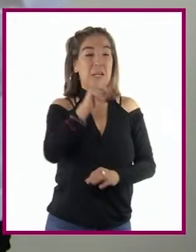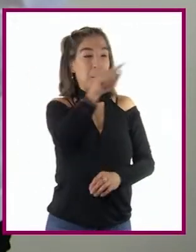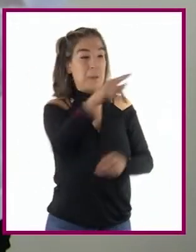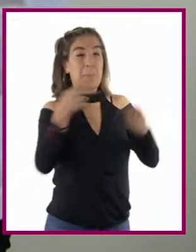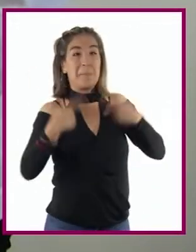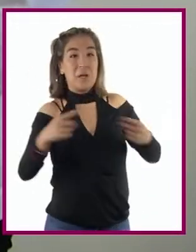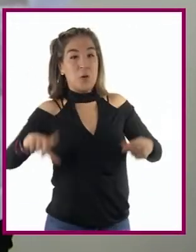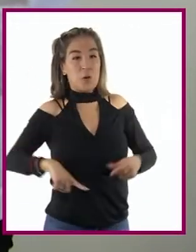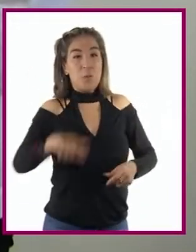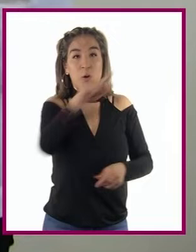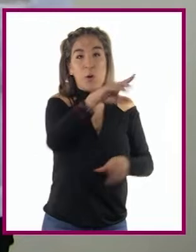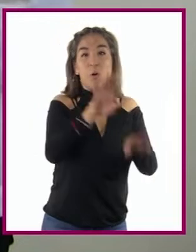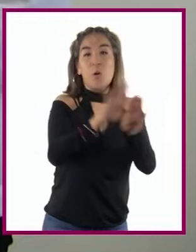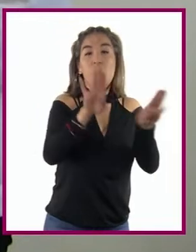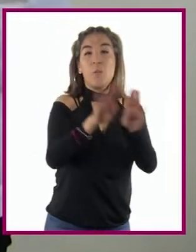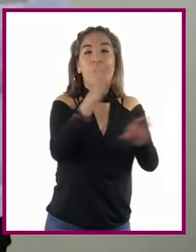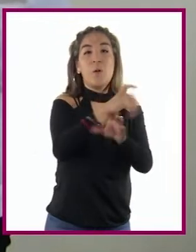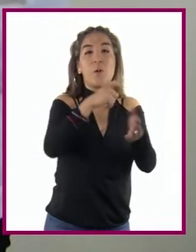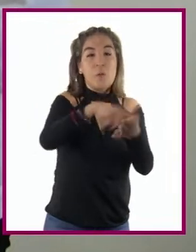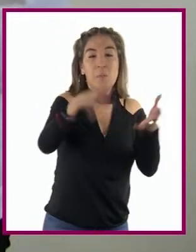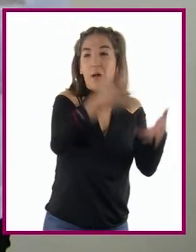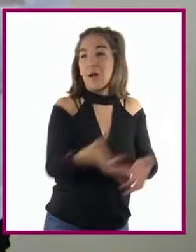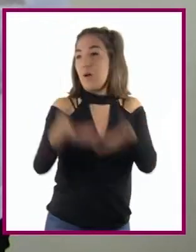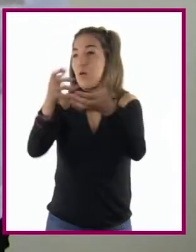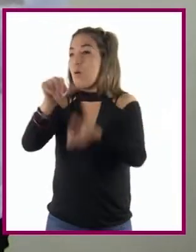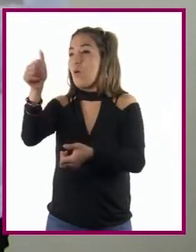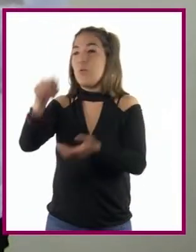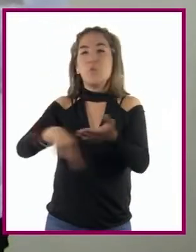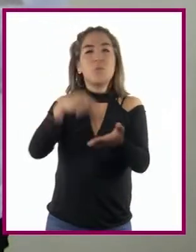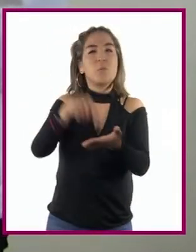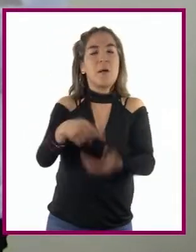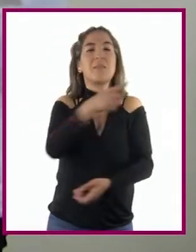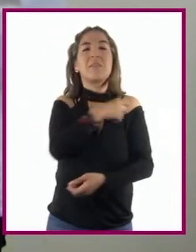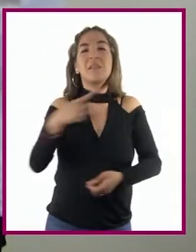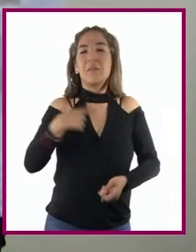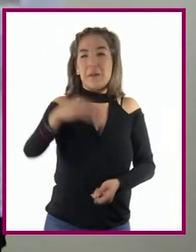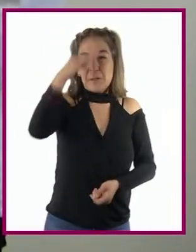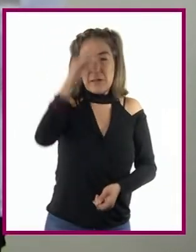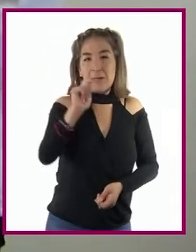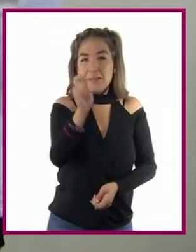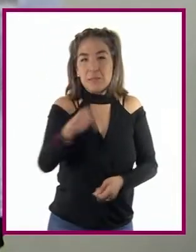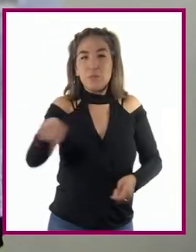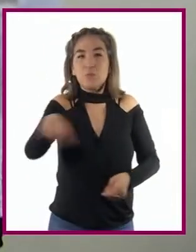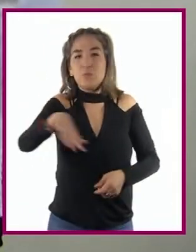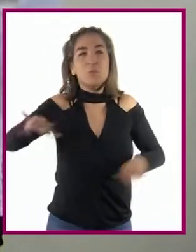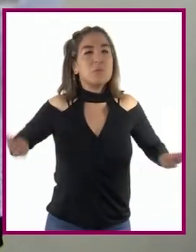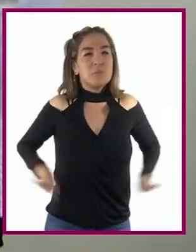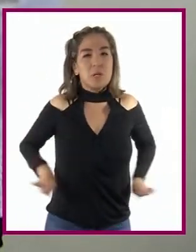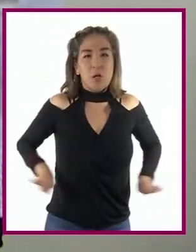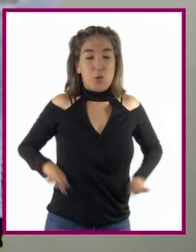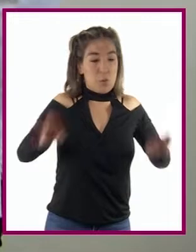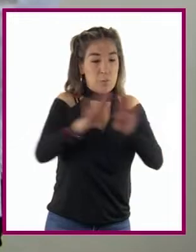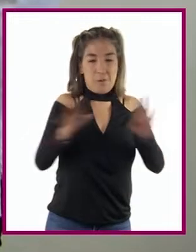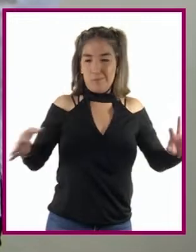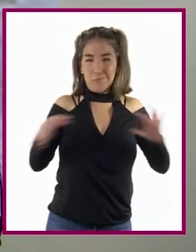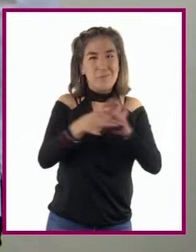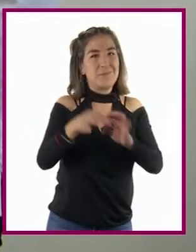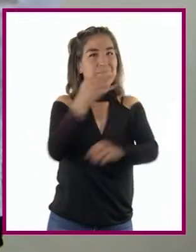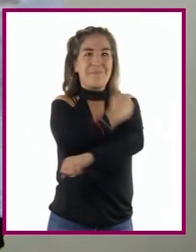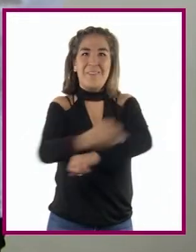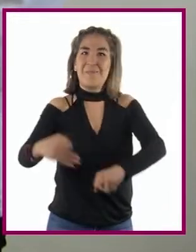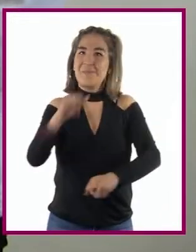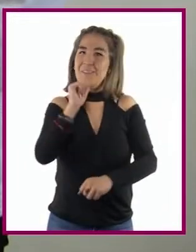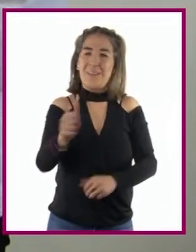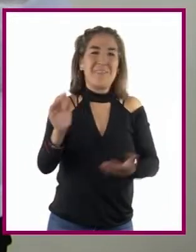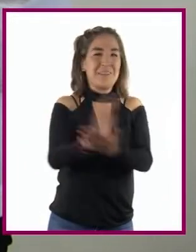de un producto a un particular, se debe tener claro de que ese particular no tiene relación familiar directa con el